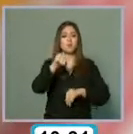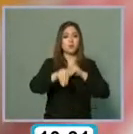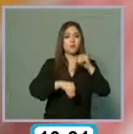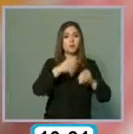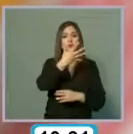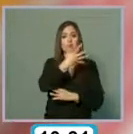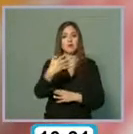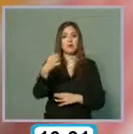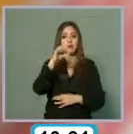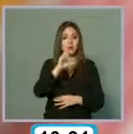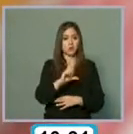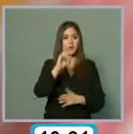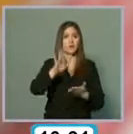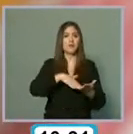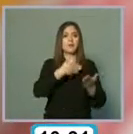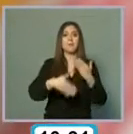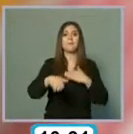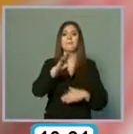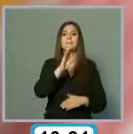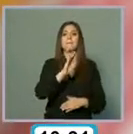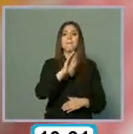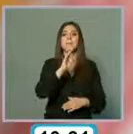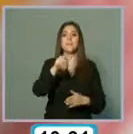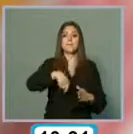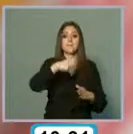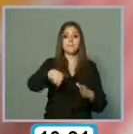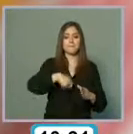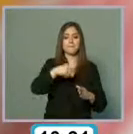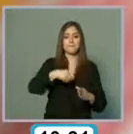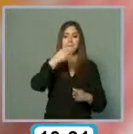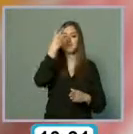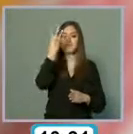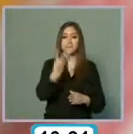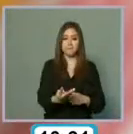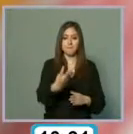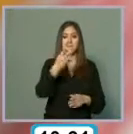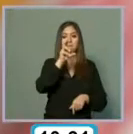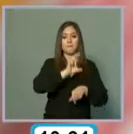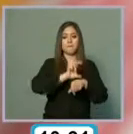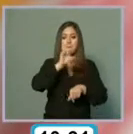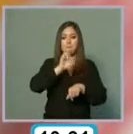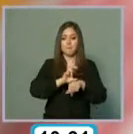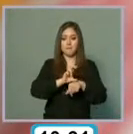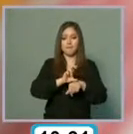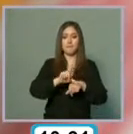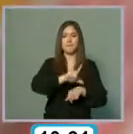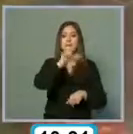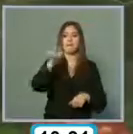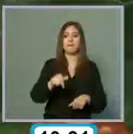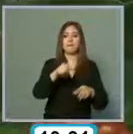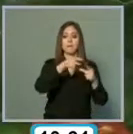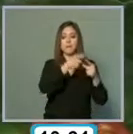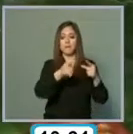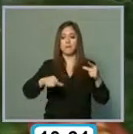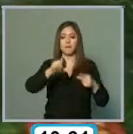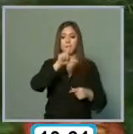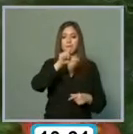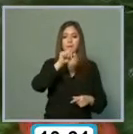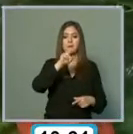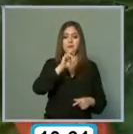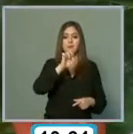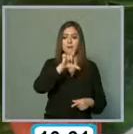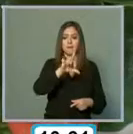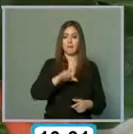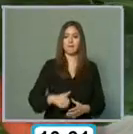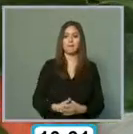500 mililitros de crema para batir, 4 piezas de huevo y 6 hojas de laurel. Que hojas van decoradas ya a la hora de hornear